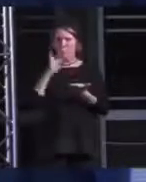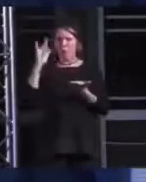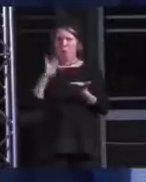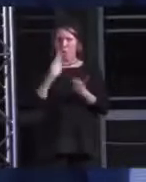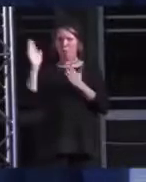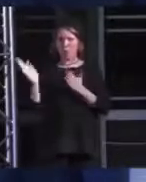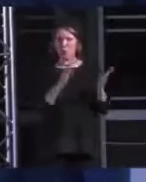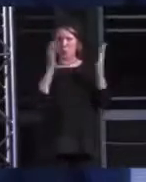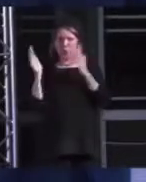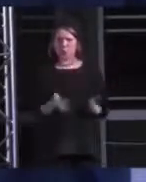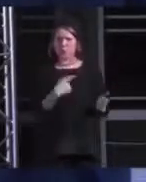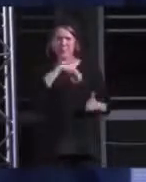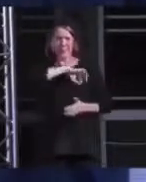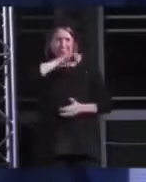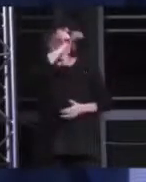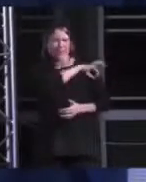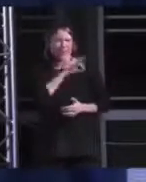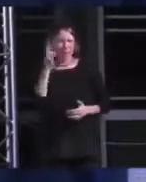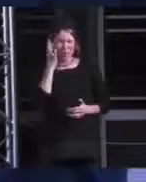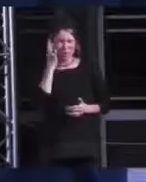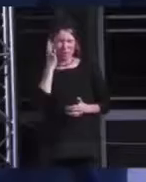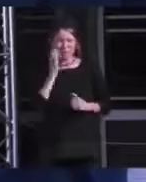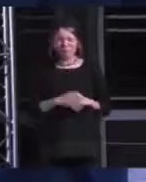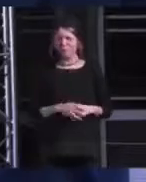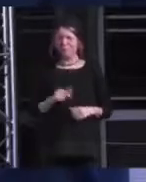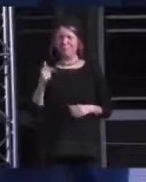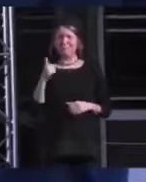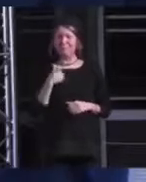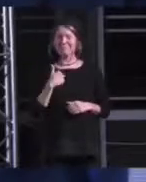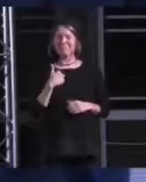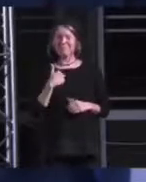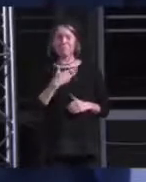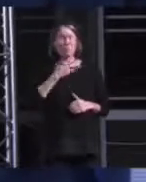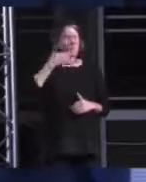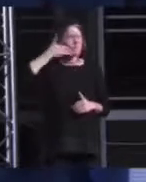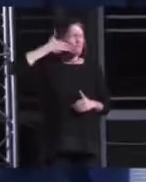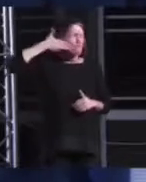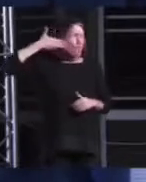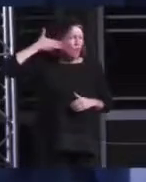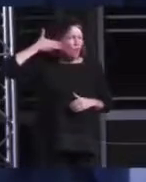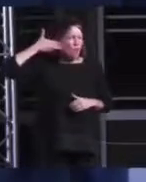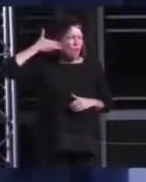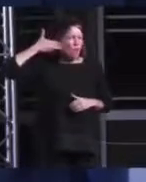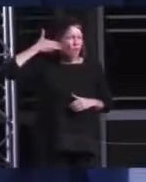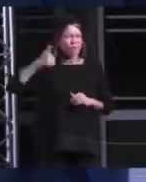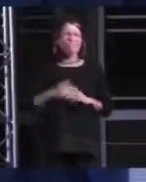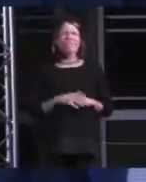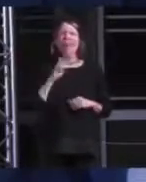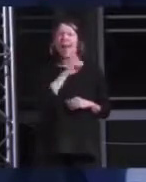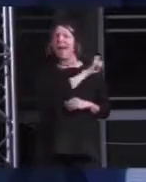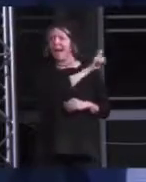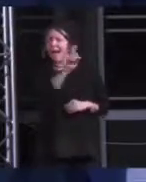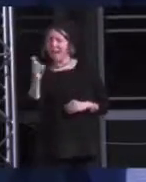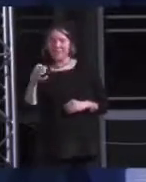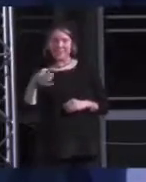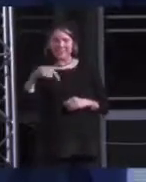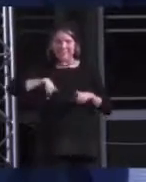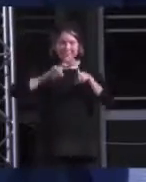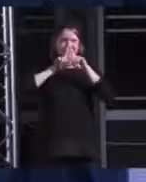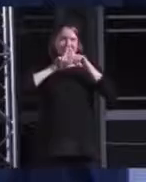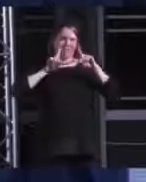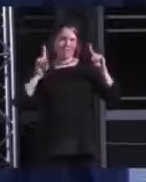escenario. Señoras y señores, tengo el enorme orgullo de poder anunciarles que este